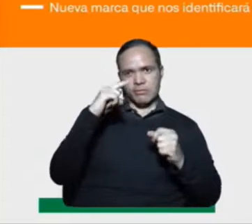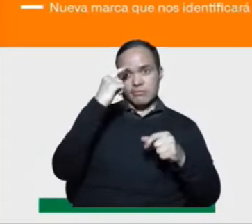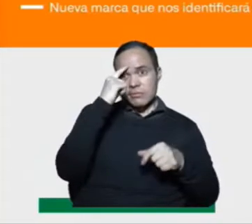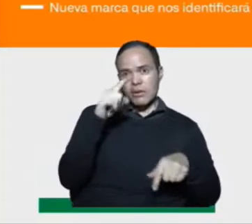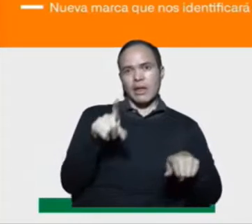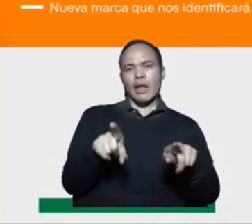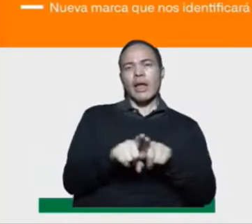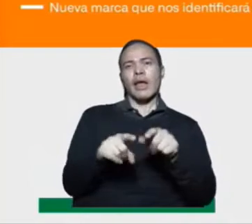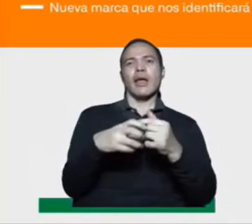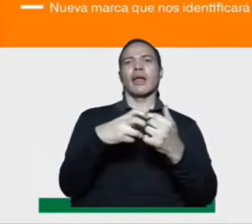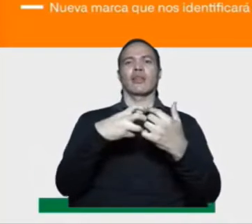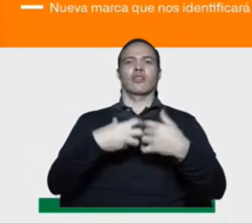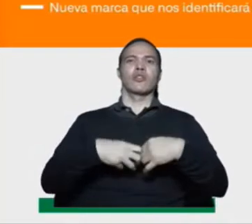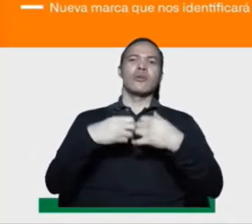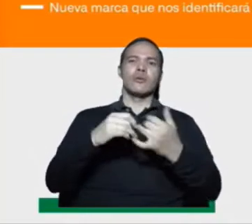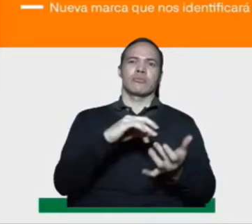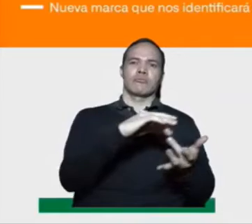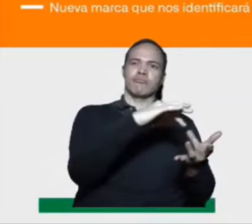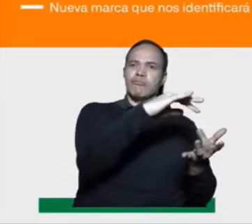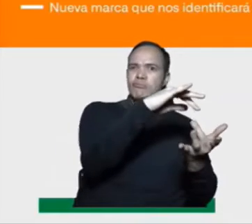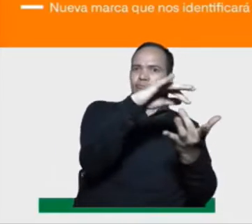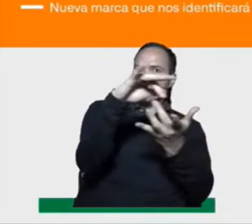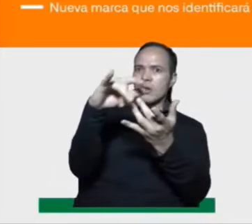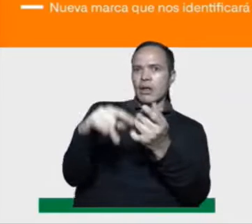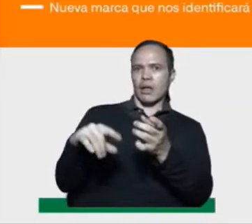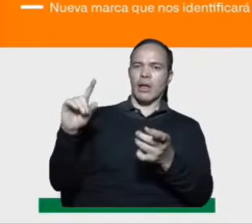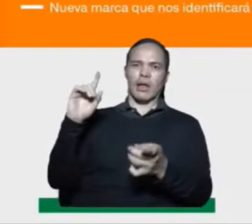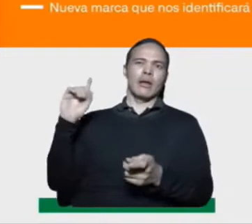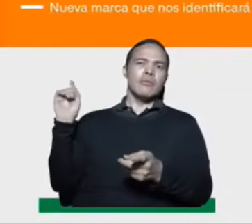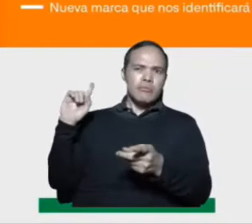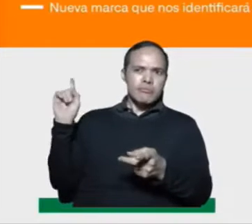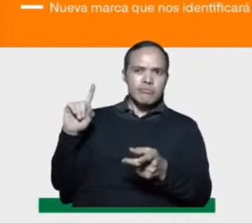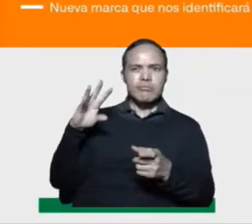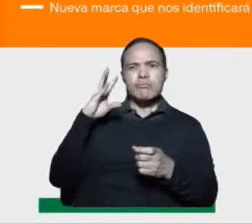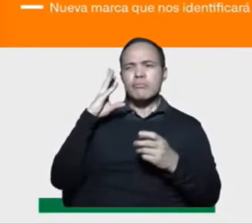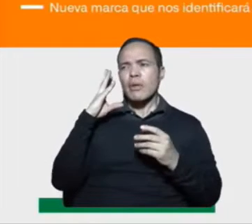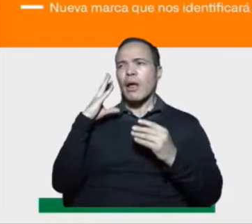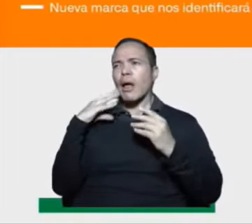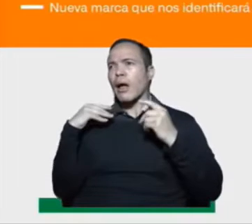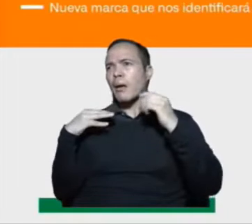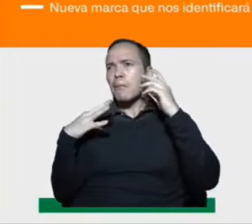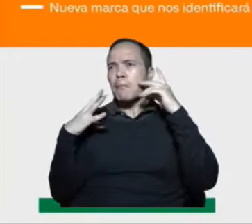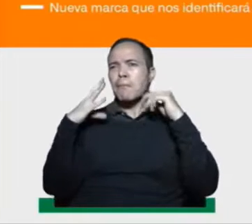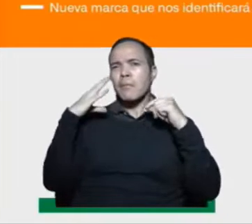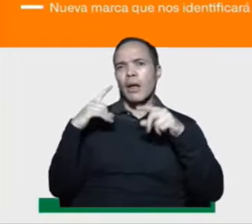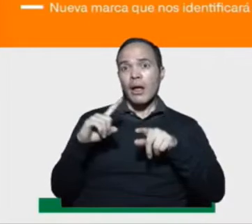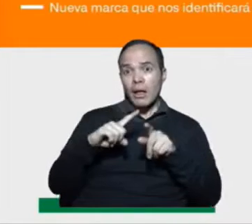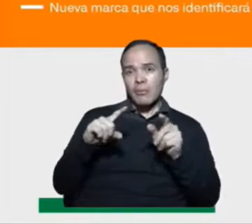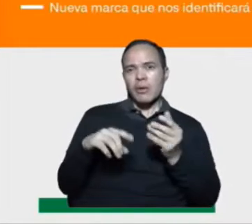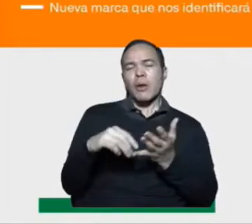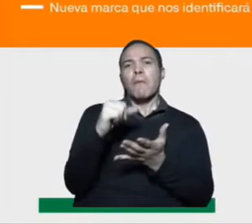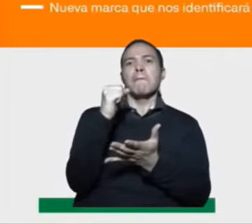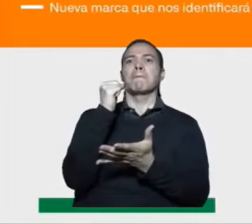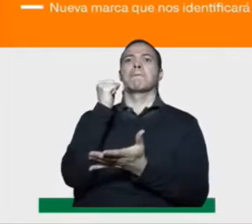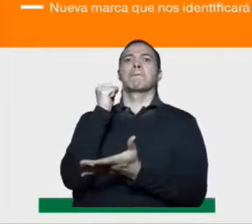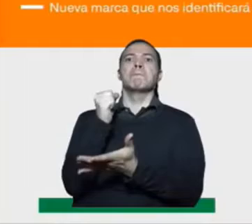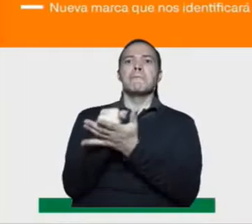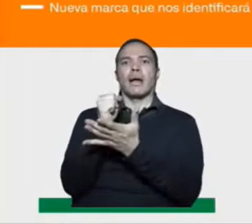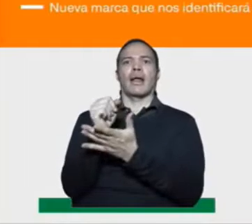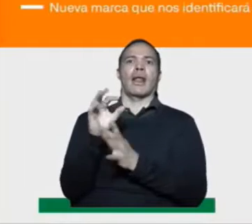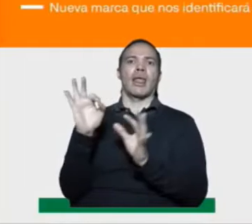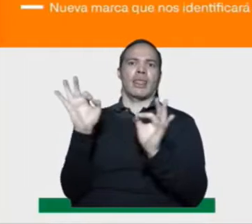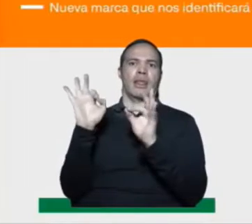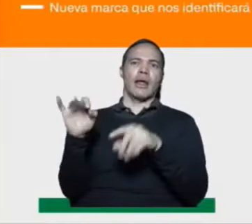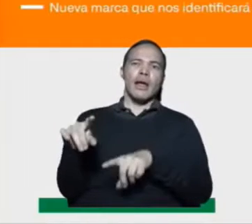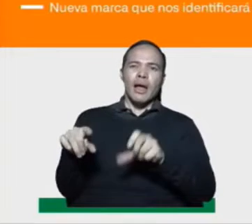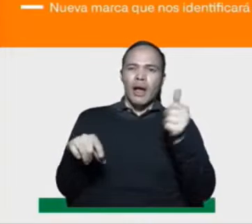turismo en estos años y realmente no teníamos una marca como lo tiene Buenos Aires, Ciudad de México, Barcelona,